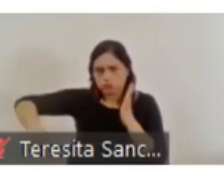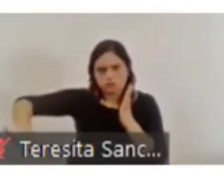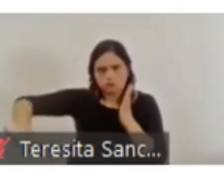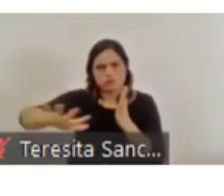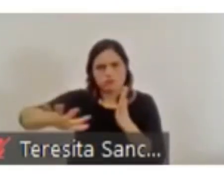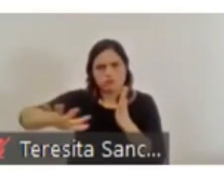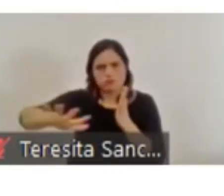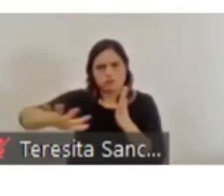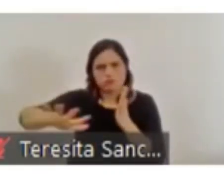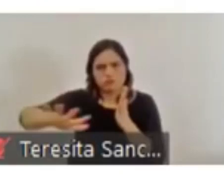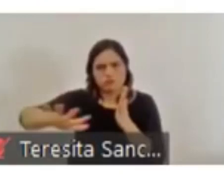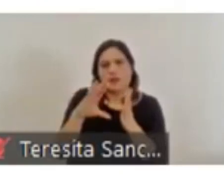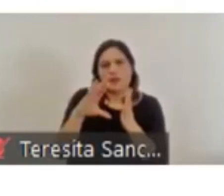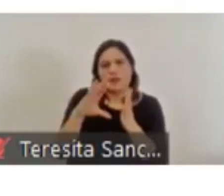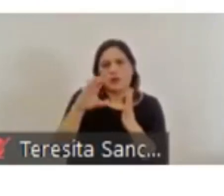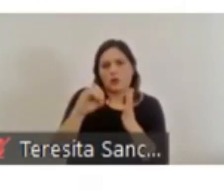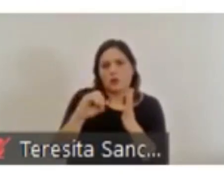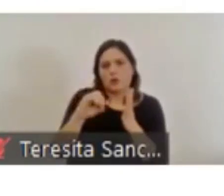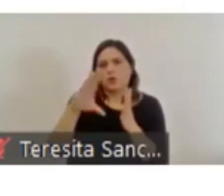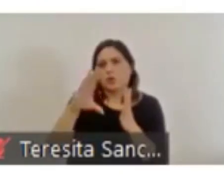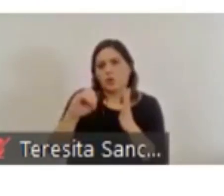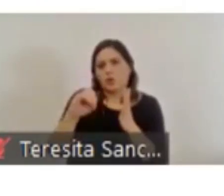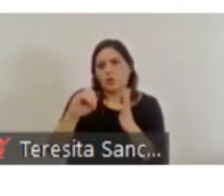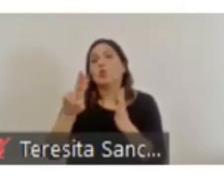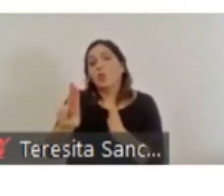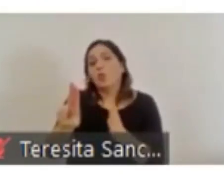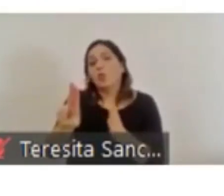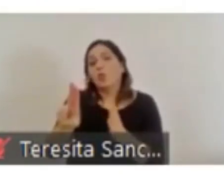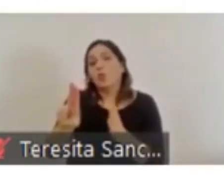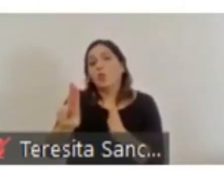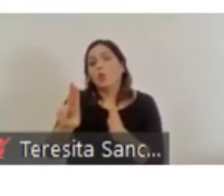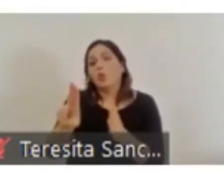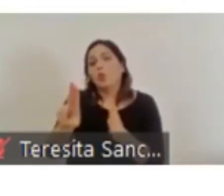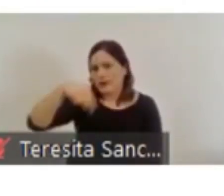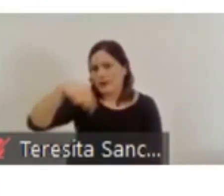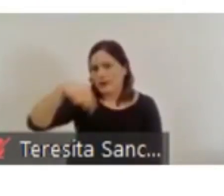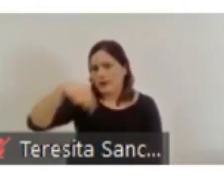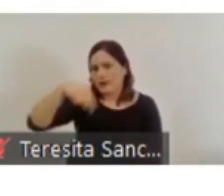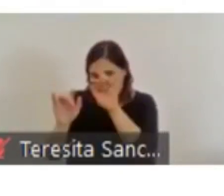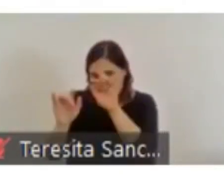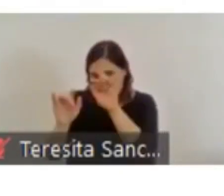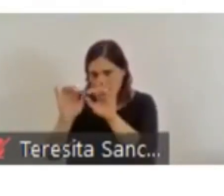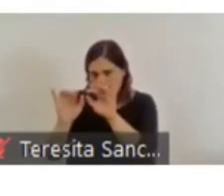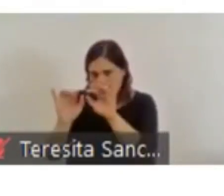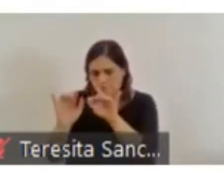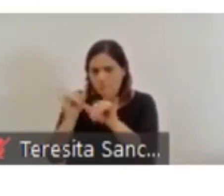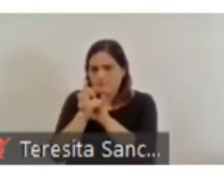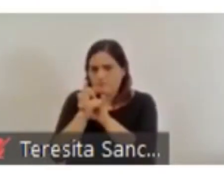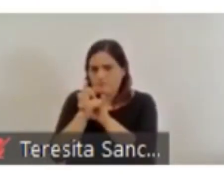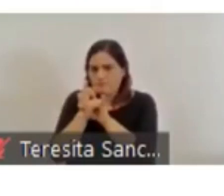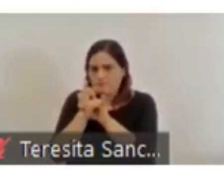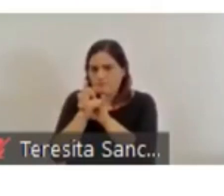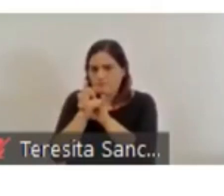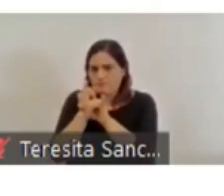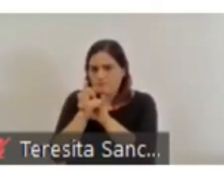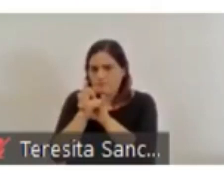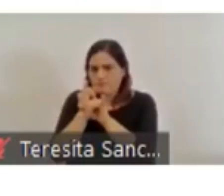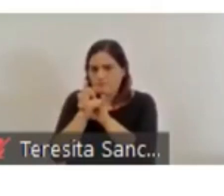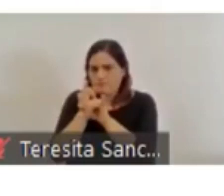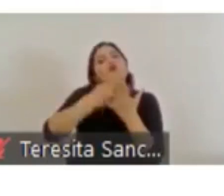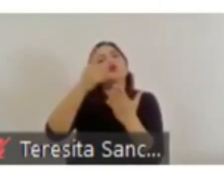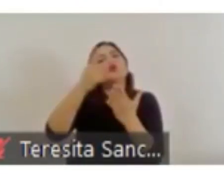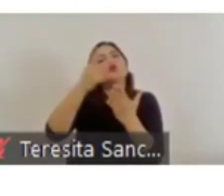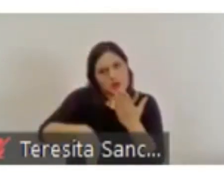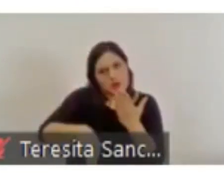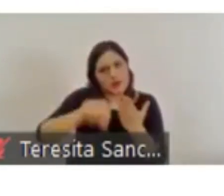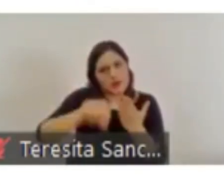COCOCU, yo espero que puedan entrar a la página de COCOCU, es una iniciativa potosina